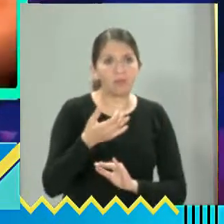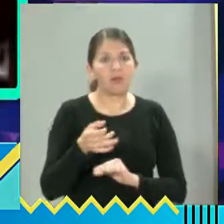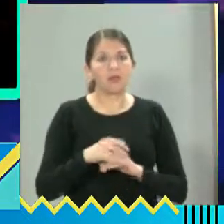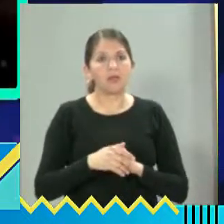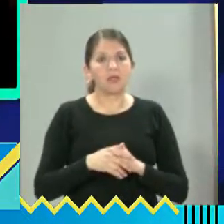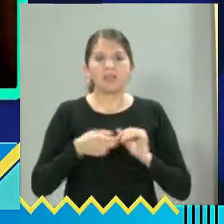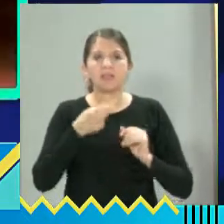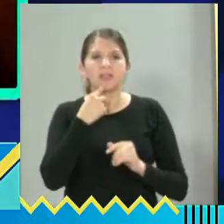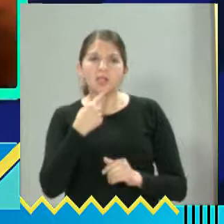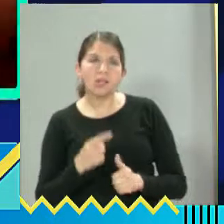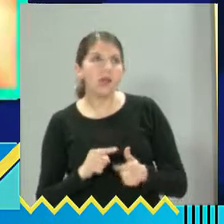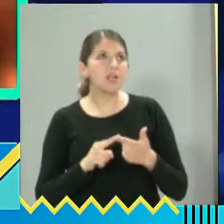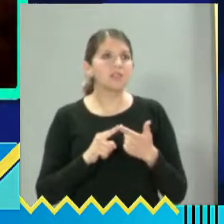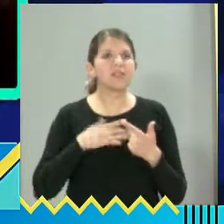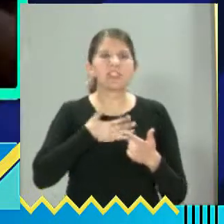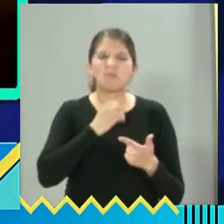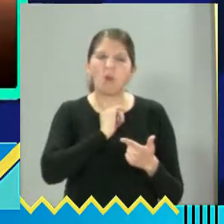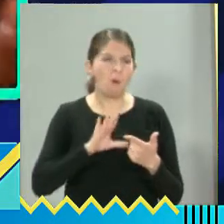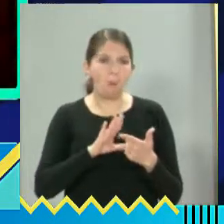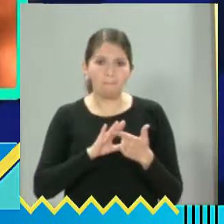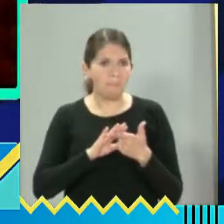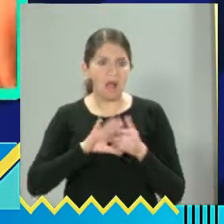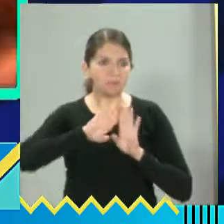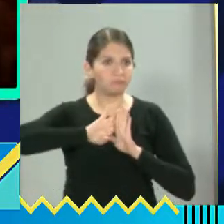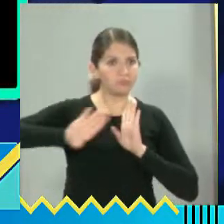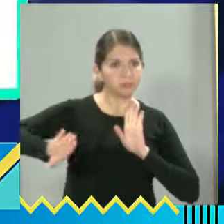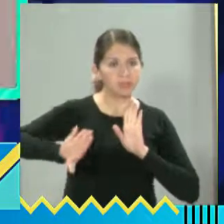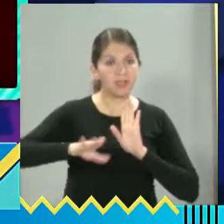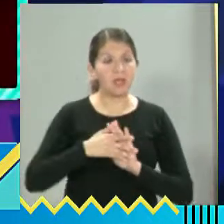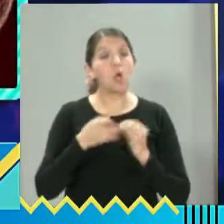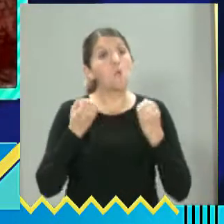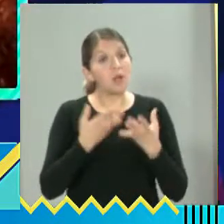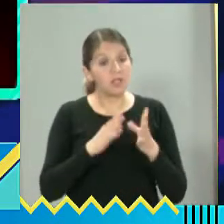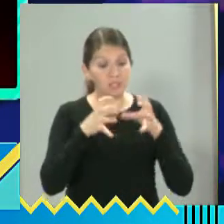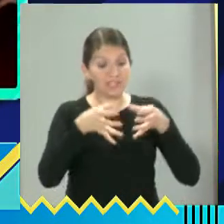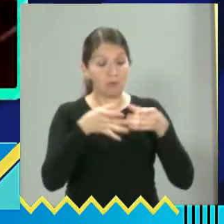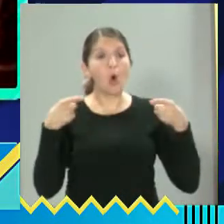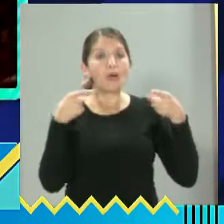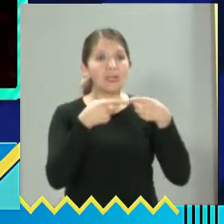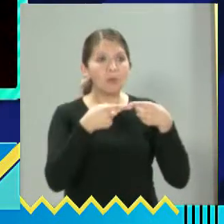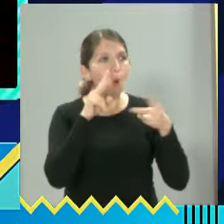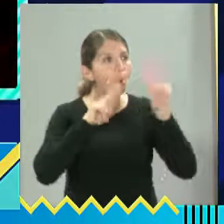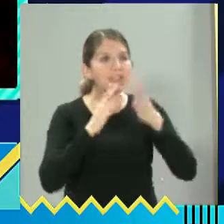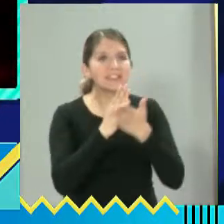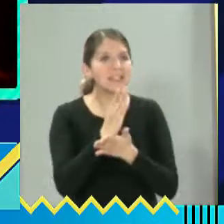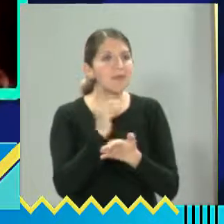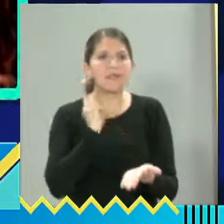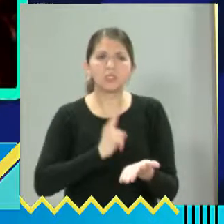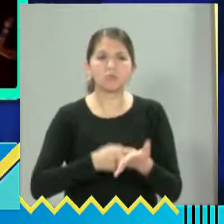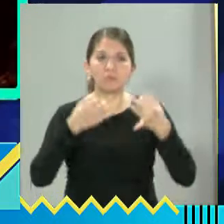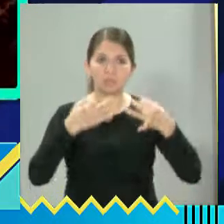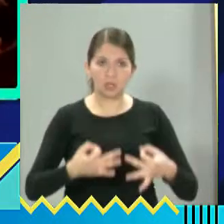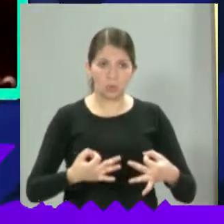incertidumbres profundas. Entonces busca seguridades, de alguna manera, y ahí un poco se conecta con los sesgos que